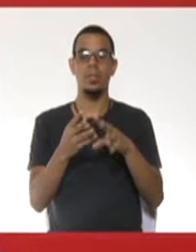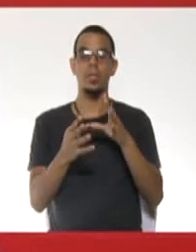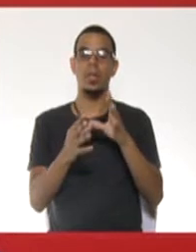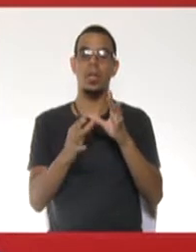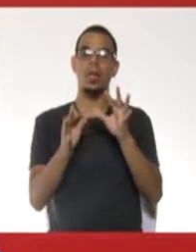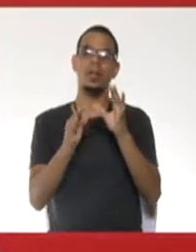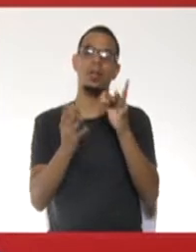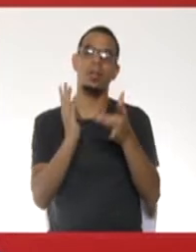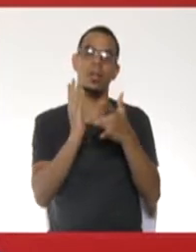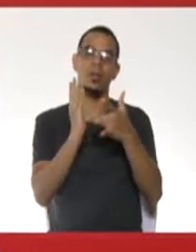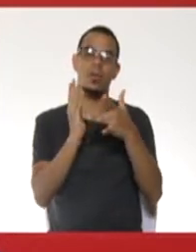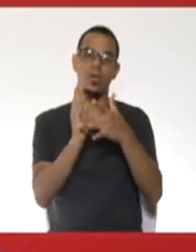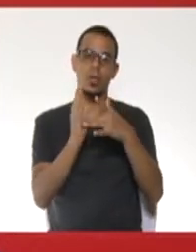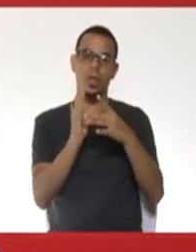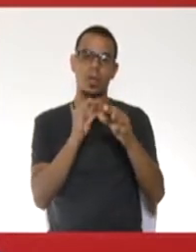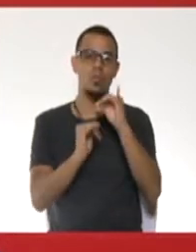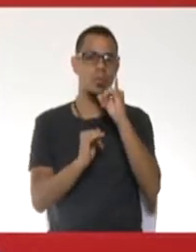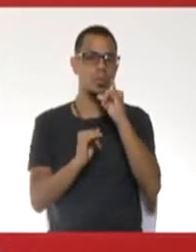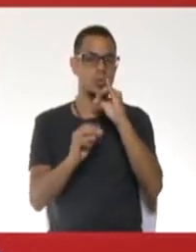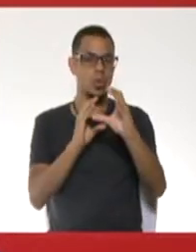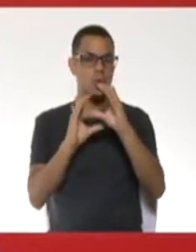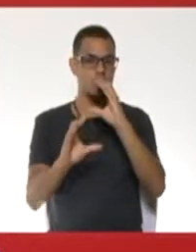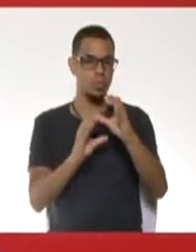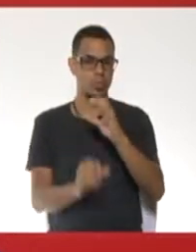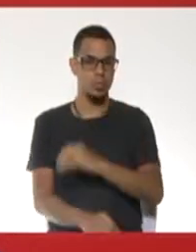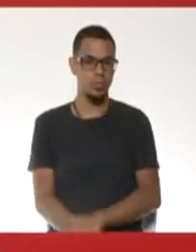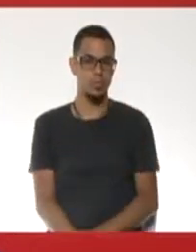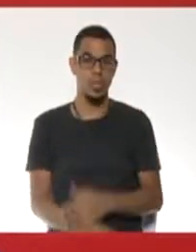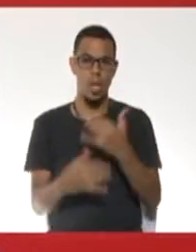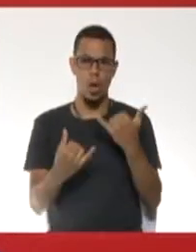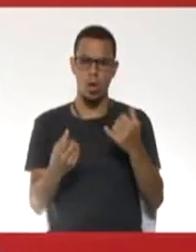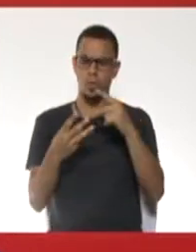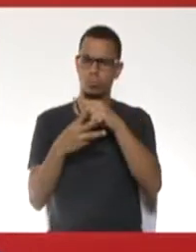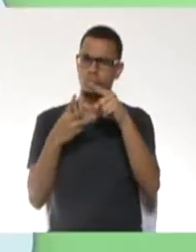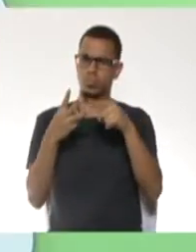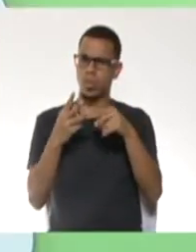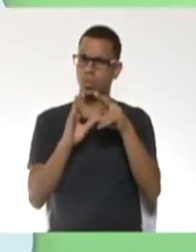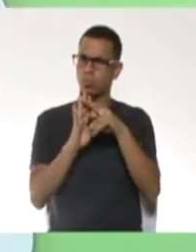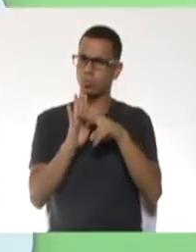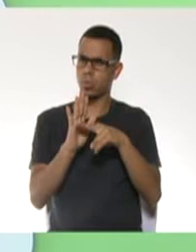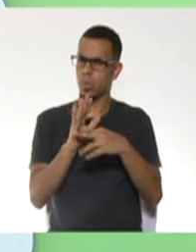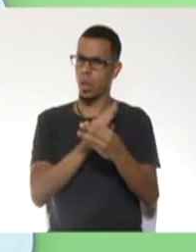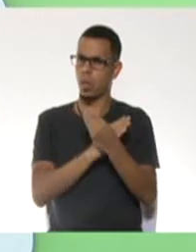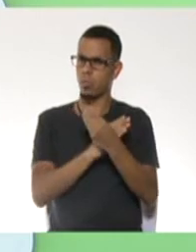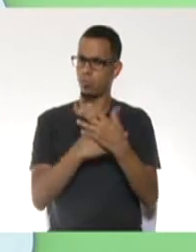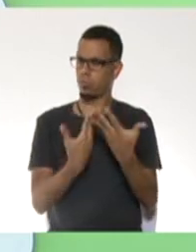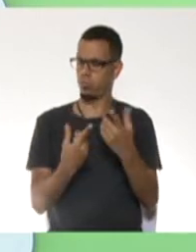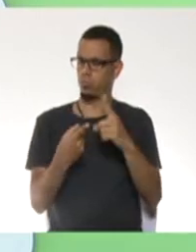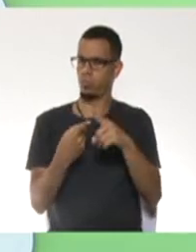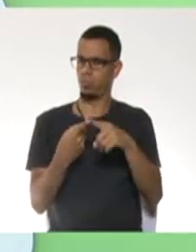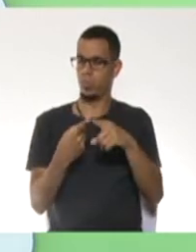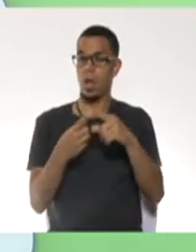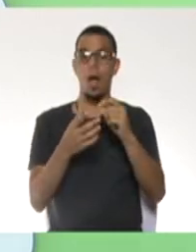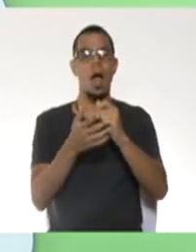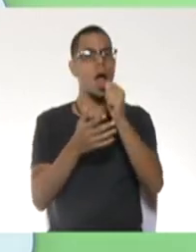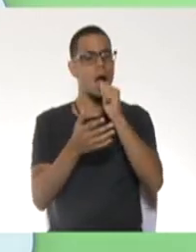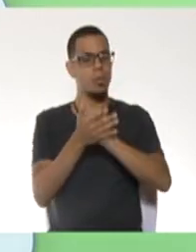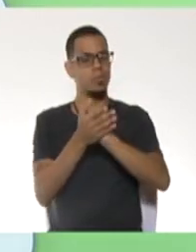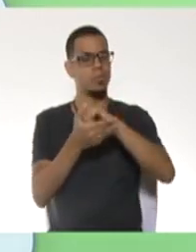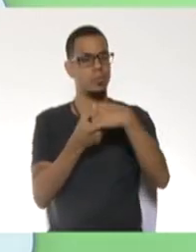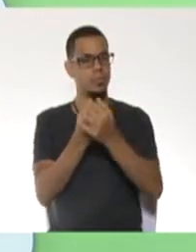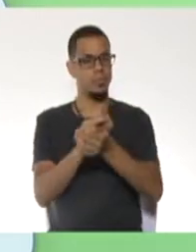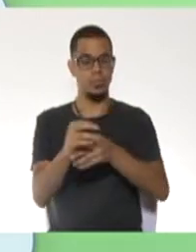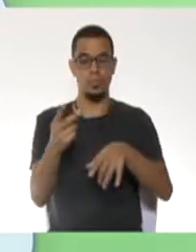Pero antes vamos a recordar esas medidas de bioseguridad. Acompáñenme. El lavado frecuentemente de nuestras manos con agua y